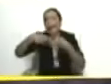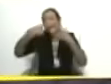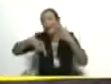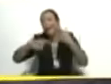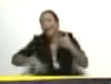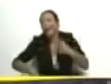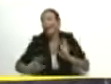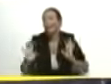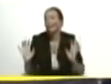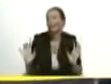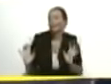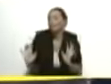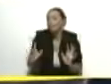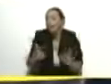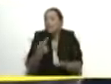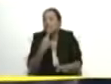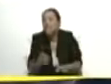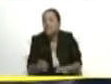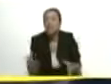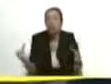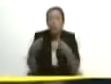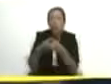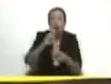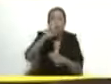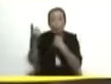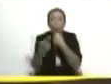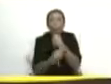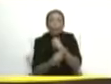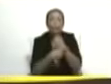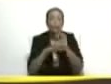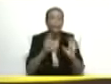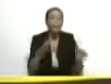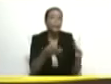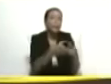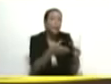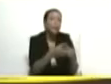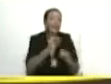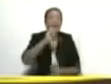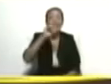etcétera. Ahí Iris se reunió con Guaidó y bueno, pues.